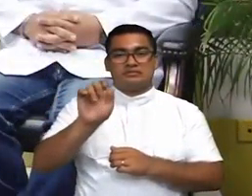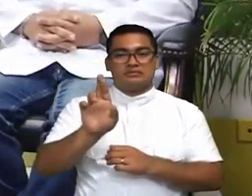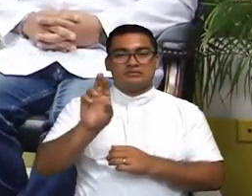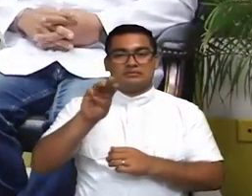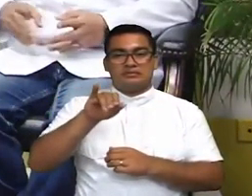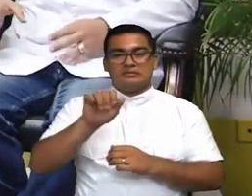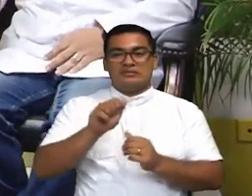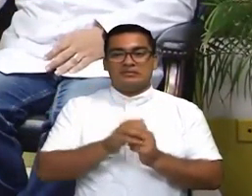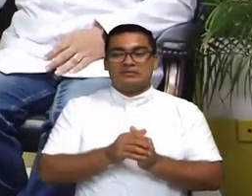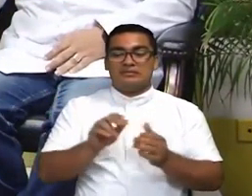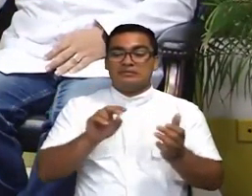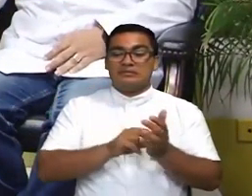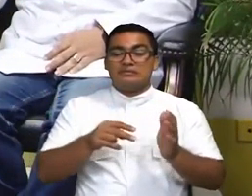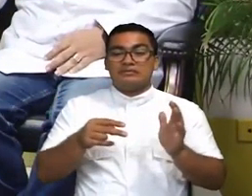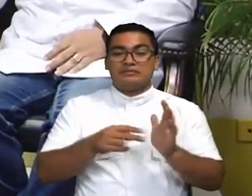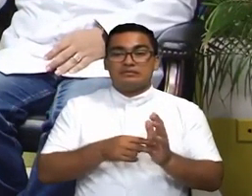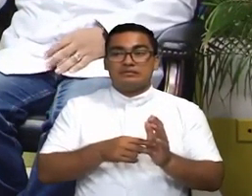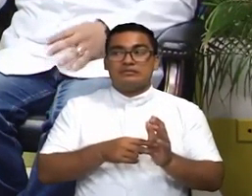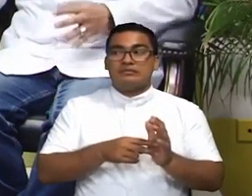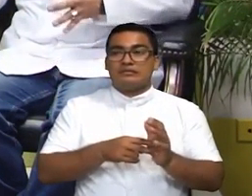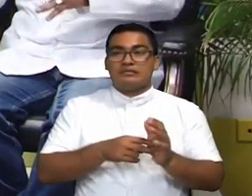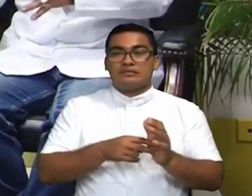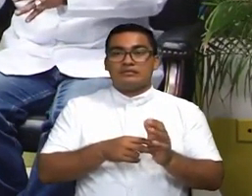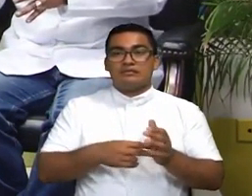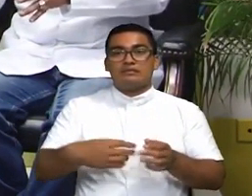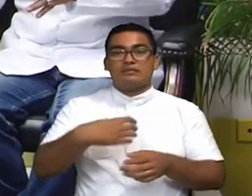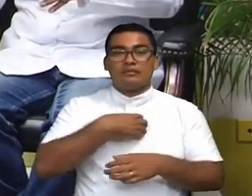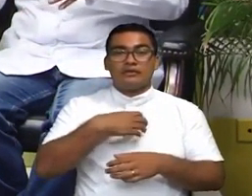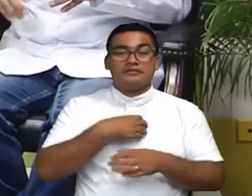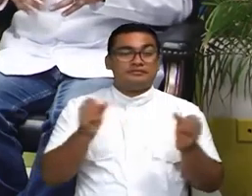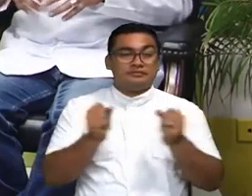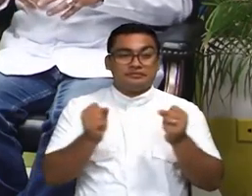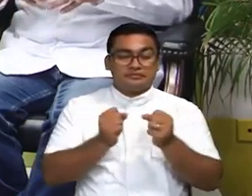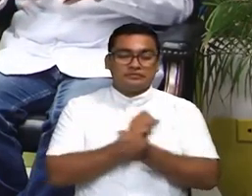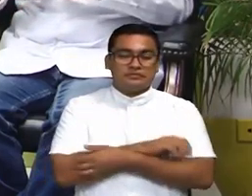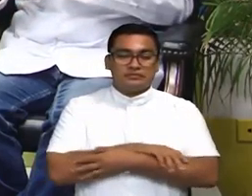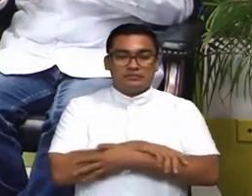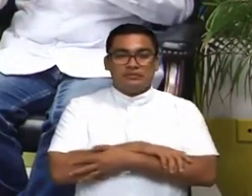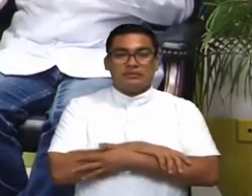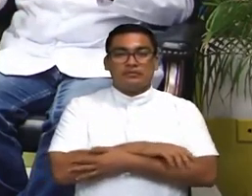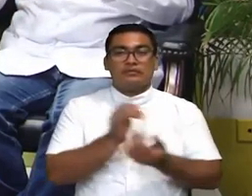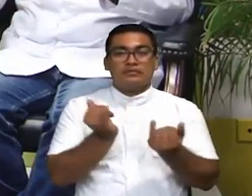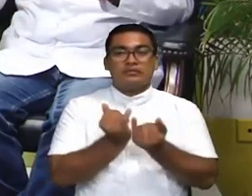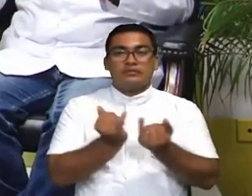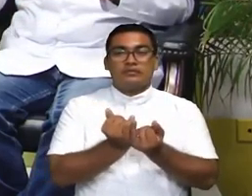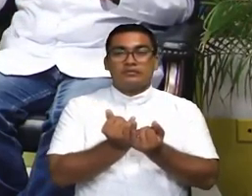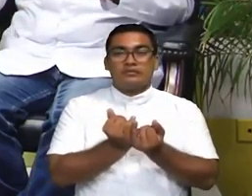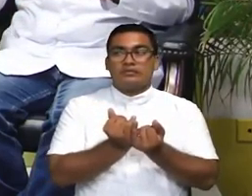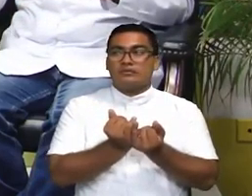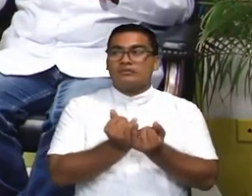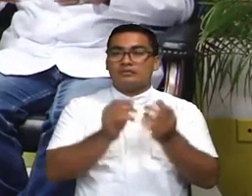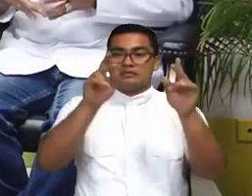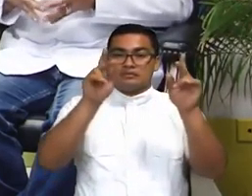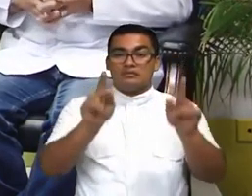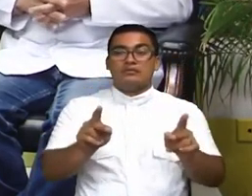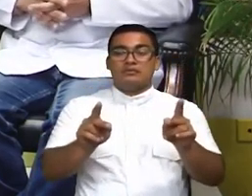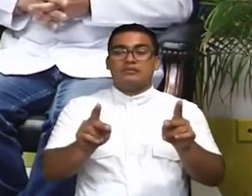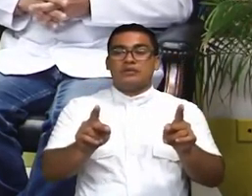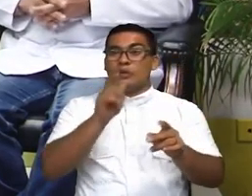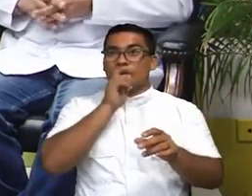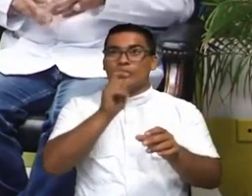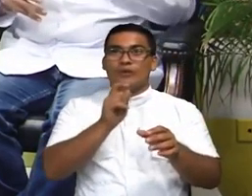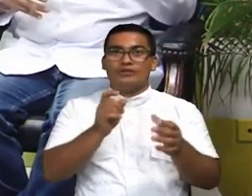no es solamente por tener, estar expuesto al frío, sino permanecer en el frío, ¿ya?